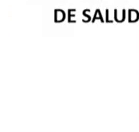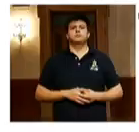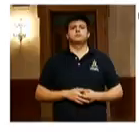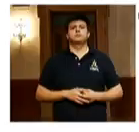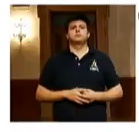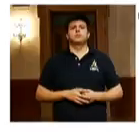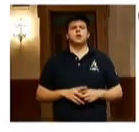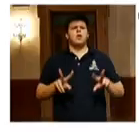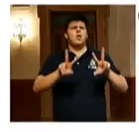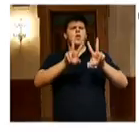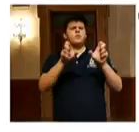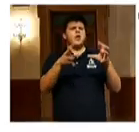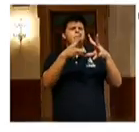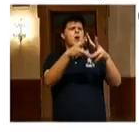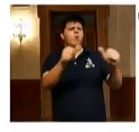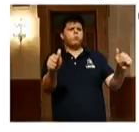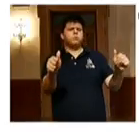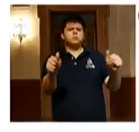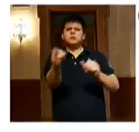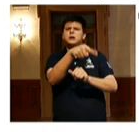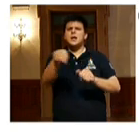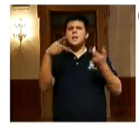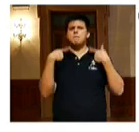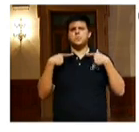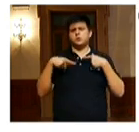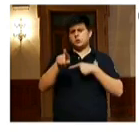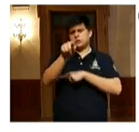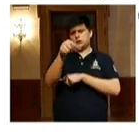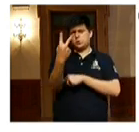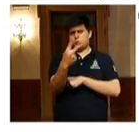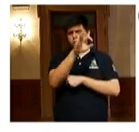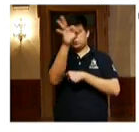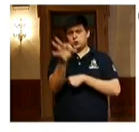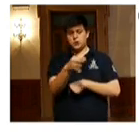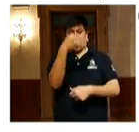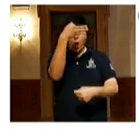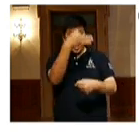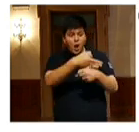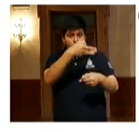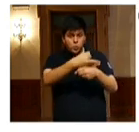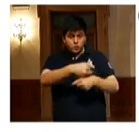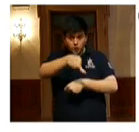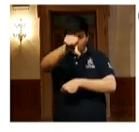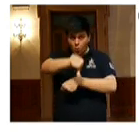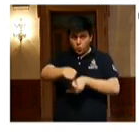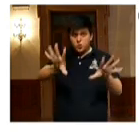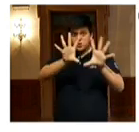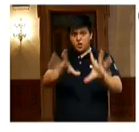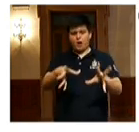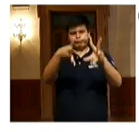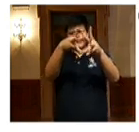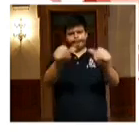el estatus de recuperación el 72 por ciento hasta este momento recuperado